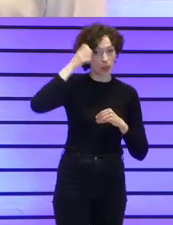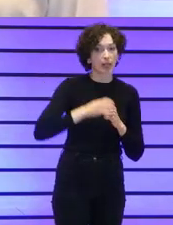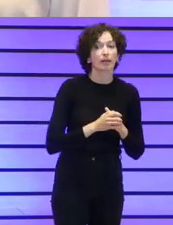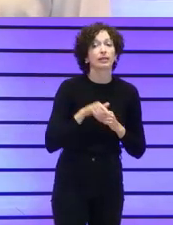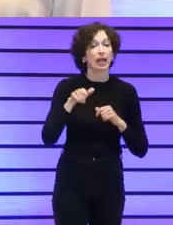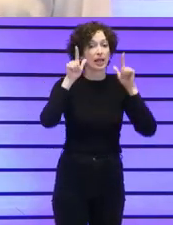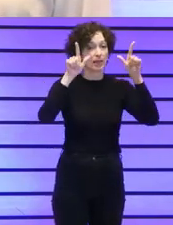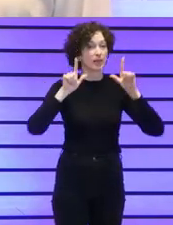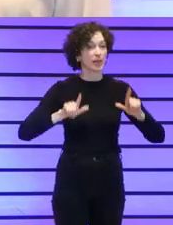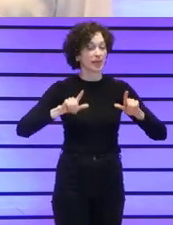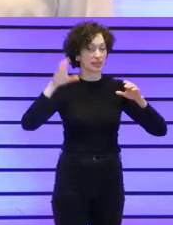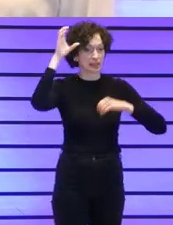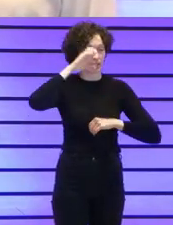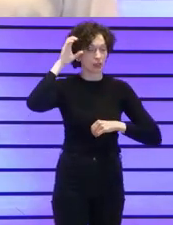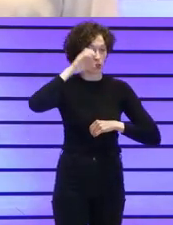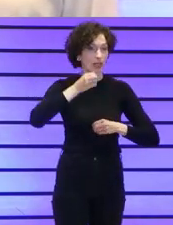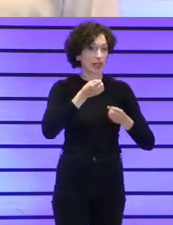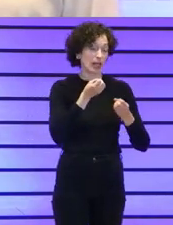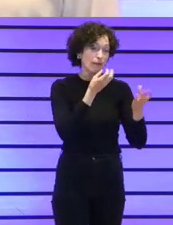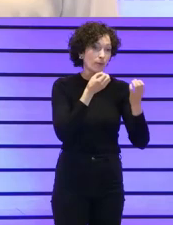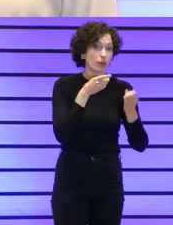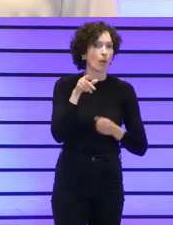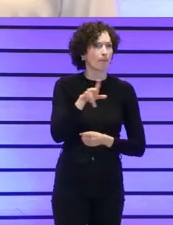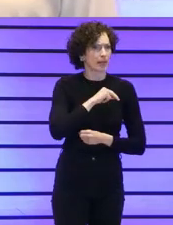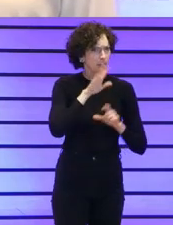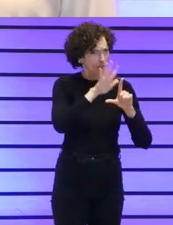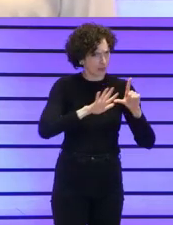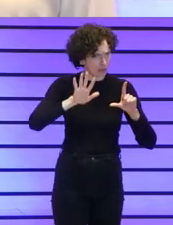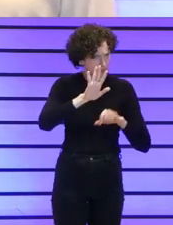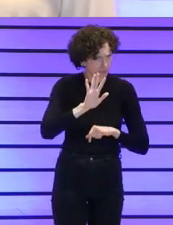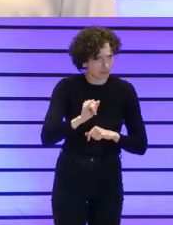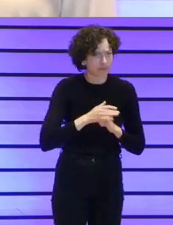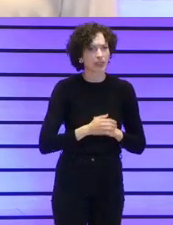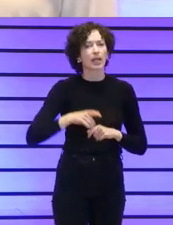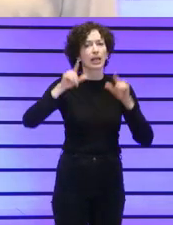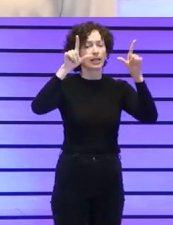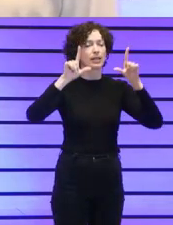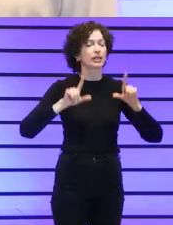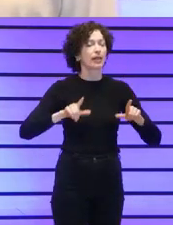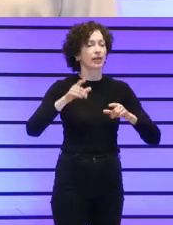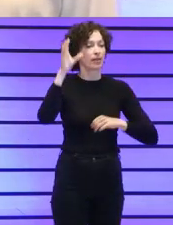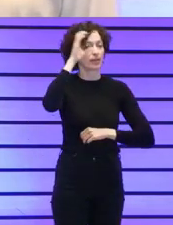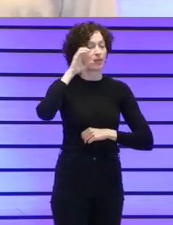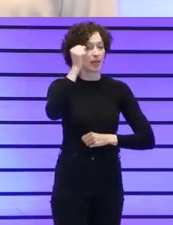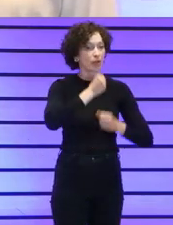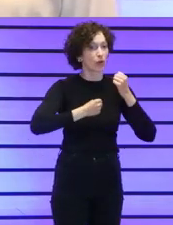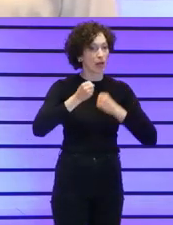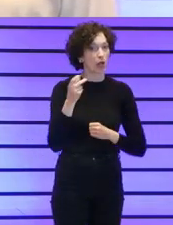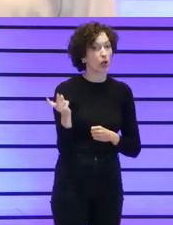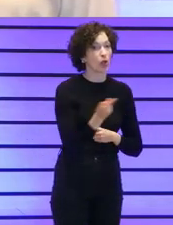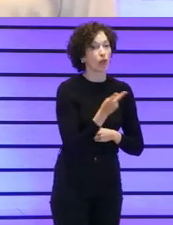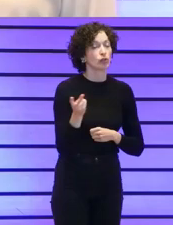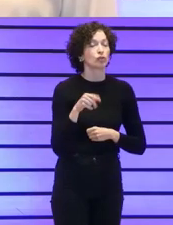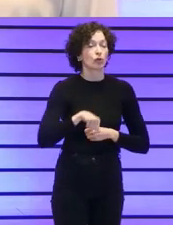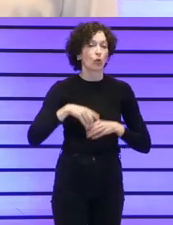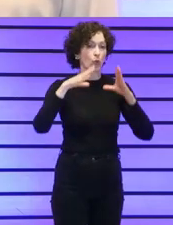de la Información con Premio Nacional, es licenciada en Ciencias Económicas, ambas cosas por la Universidad